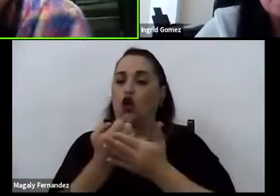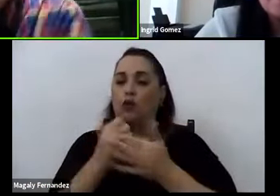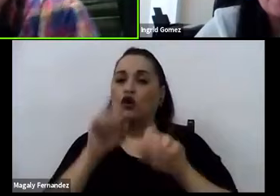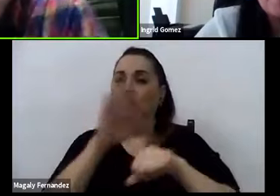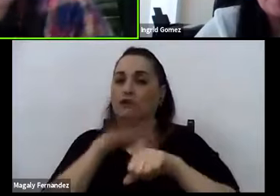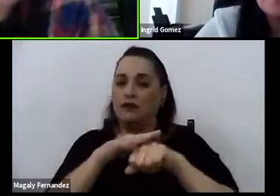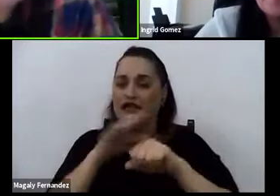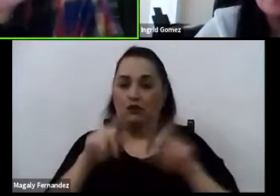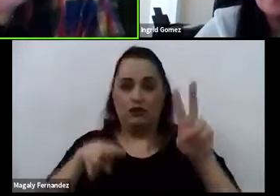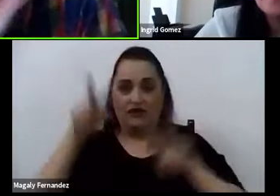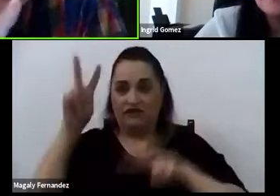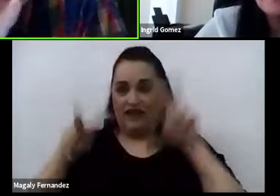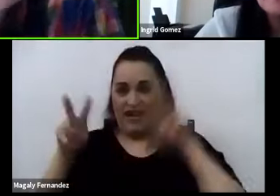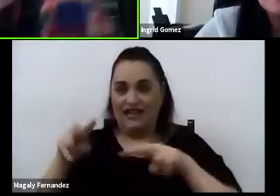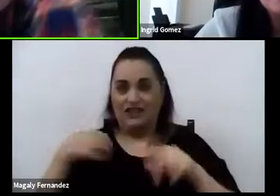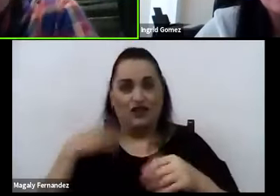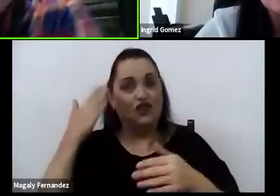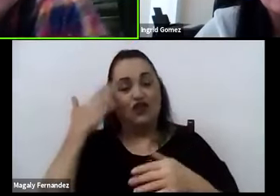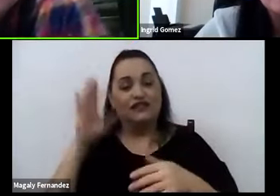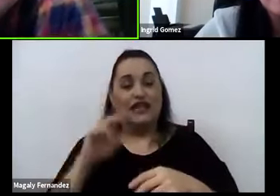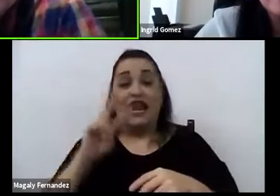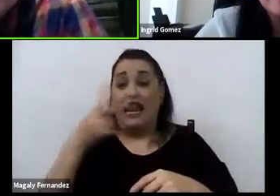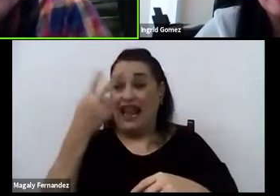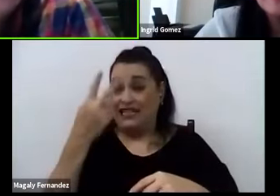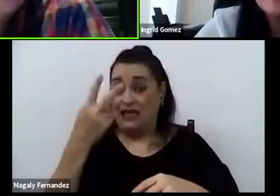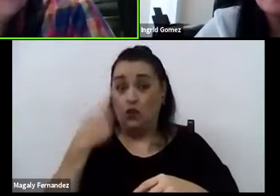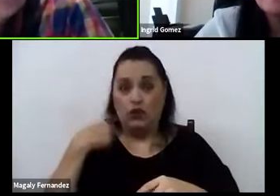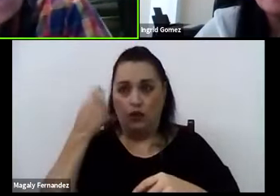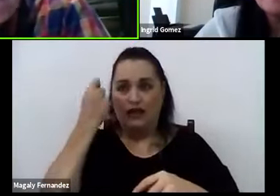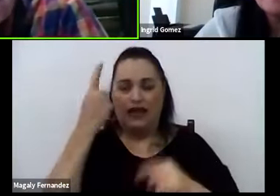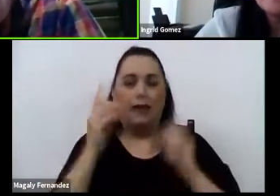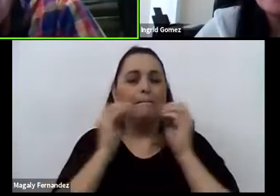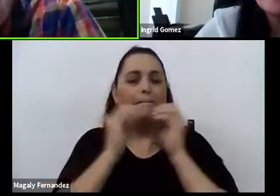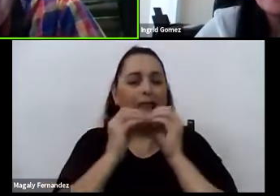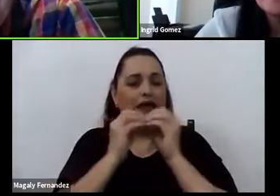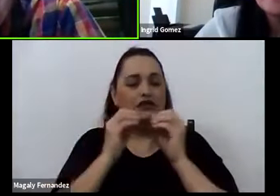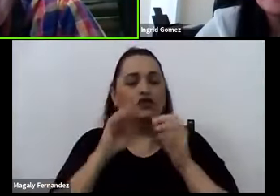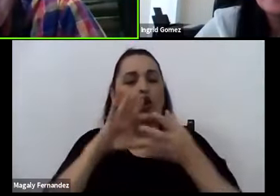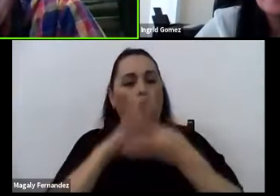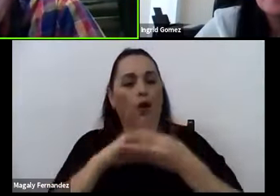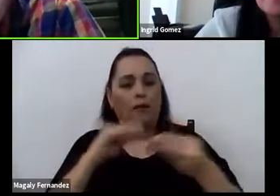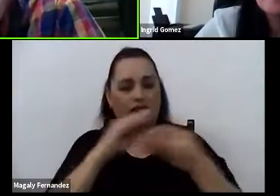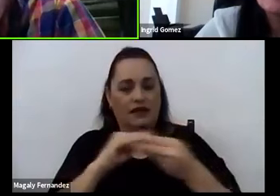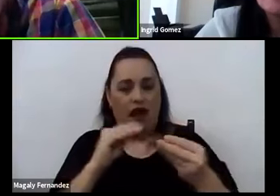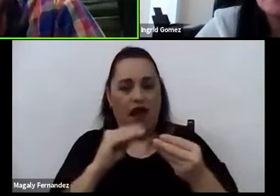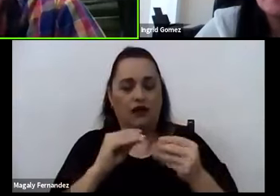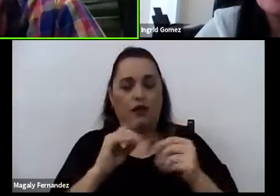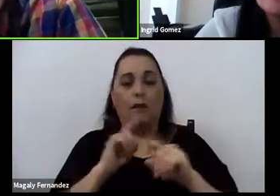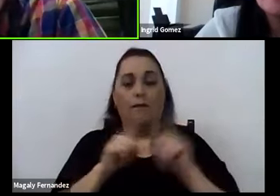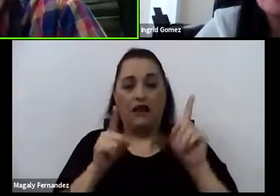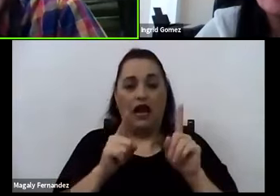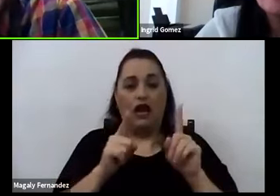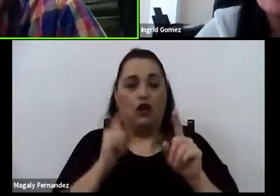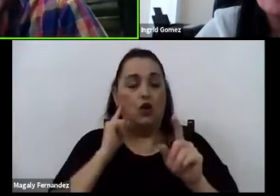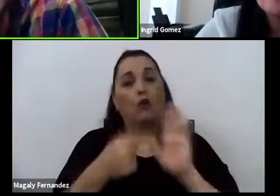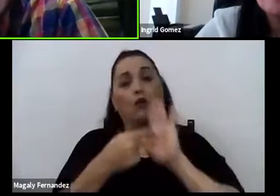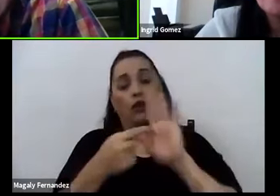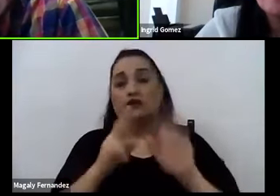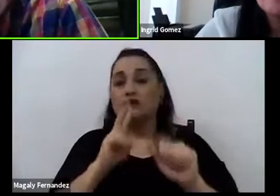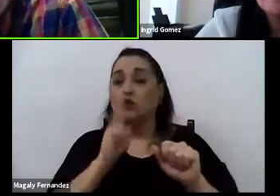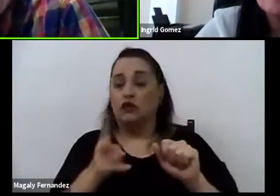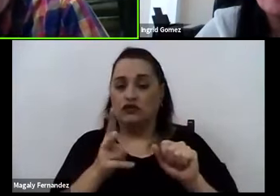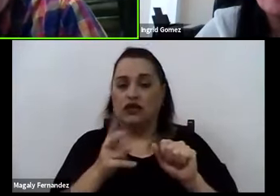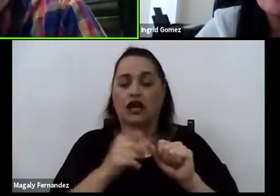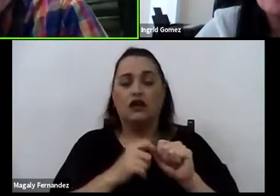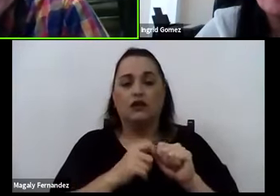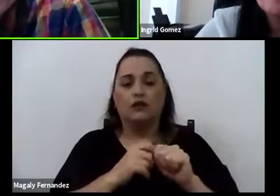si me voy a olvidar de algunas. La segunda la he entendido más como un comentario que una pregunta, pero si no estoy en lo cierto, pues